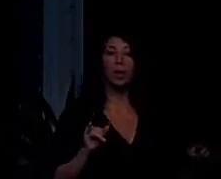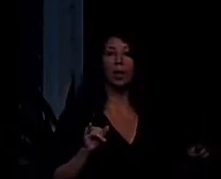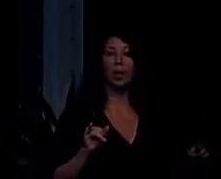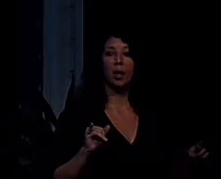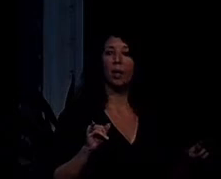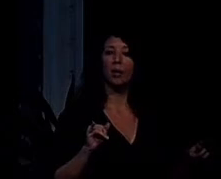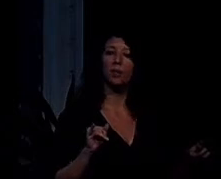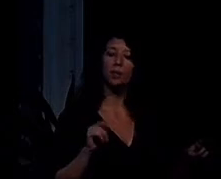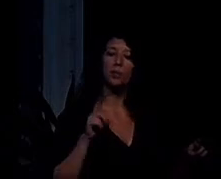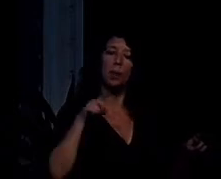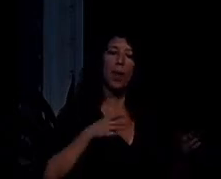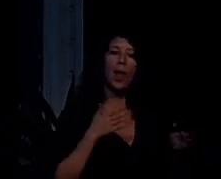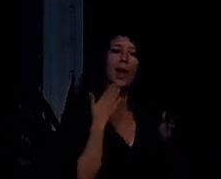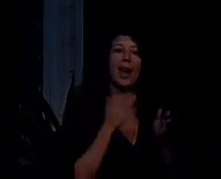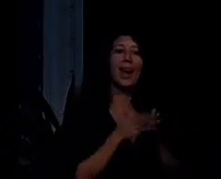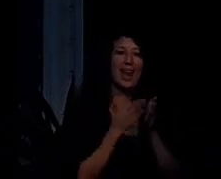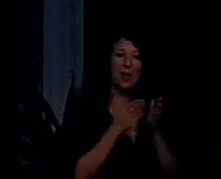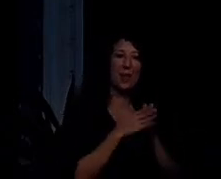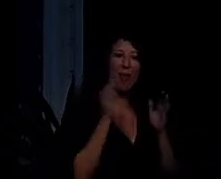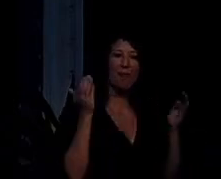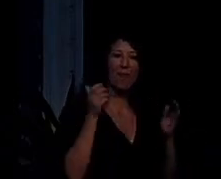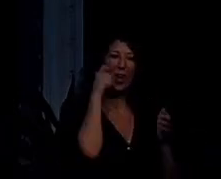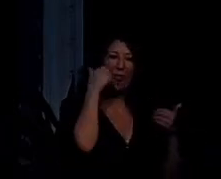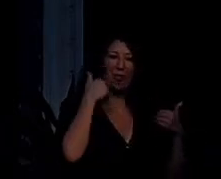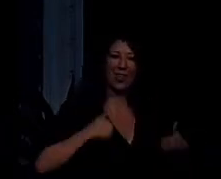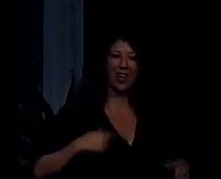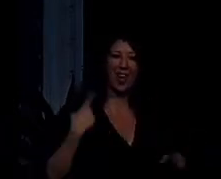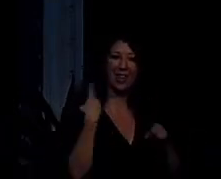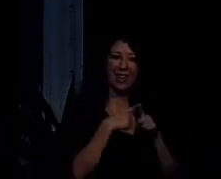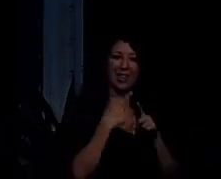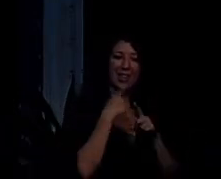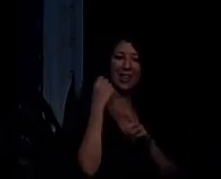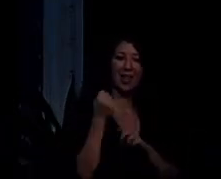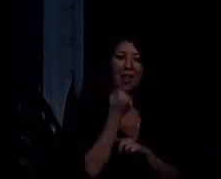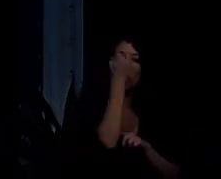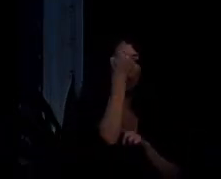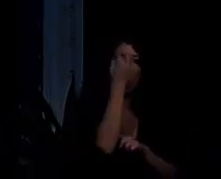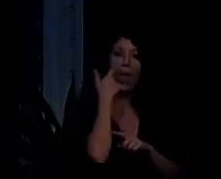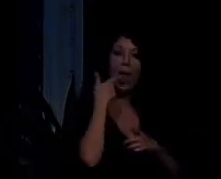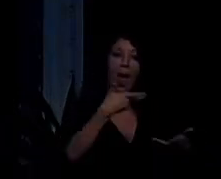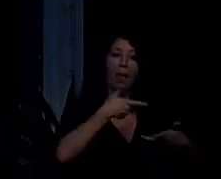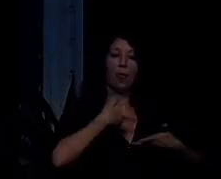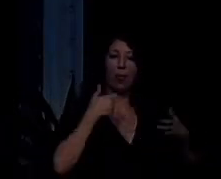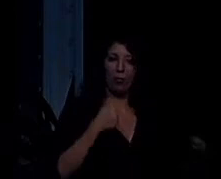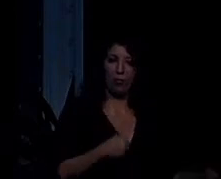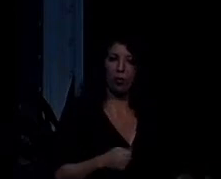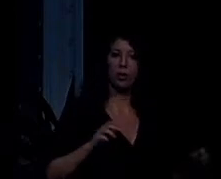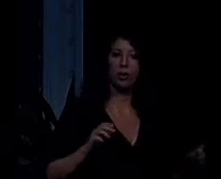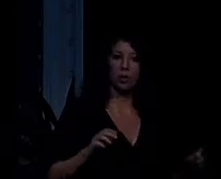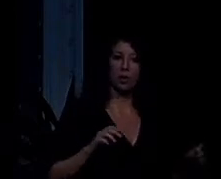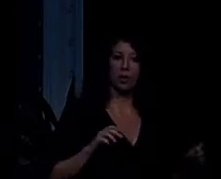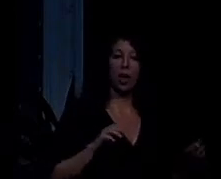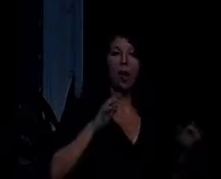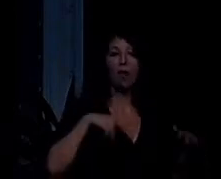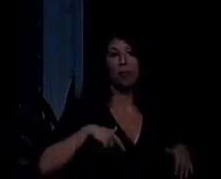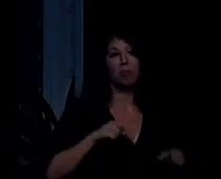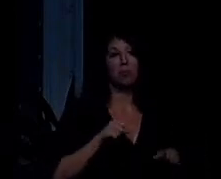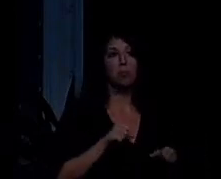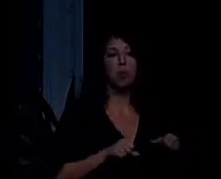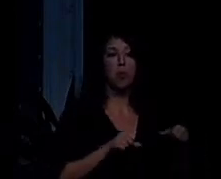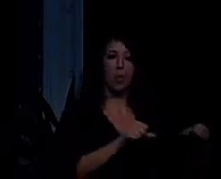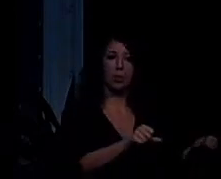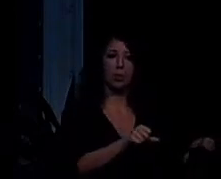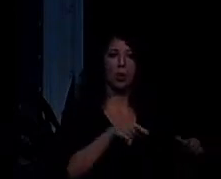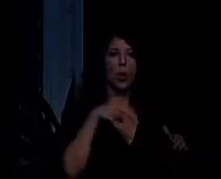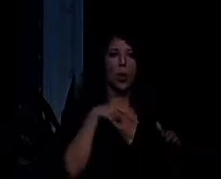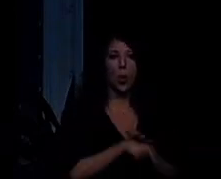Gracias también al libro de Microfísica Sexista del Poder, que me ha ayudado mucho, pero bueno, ha sido un proceso